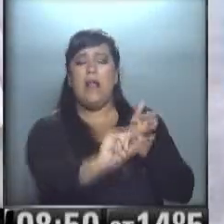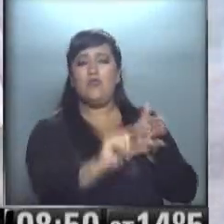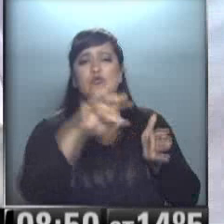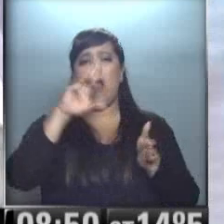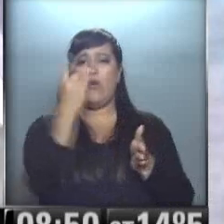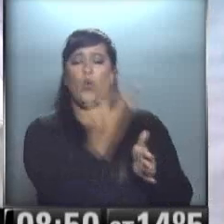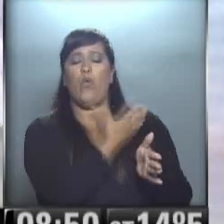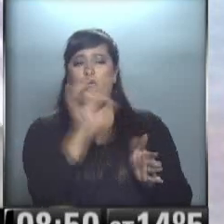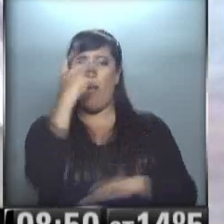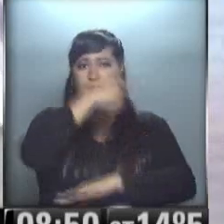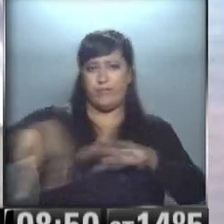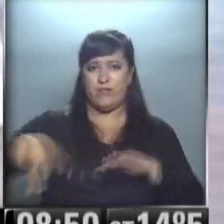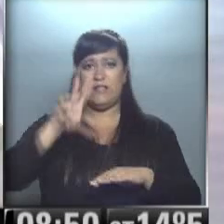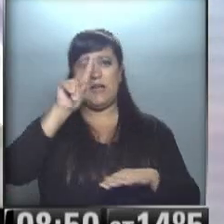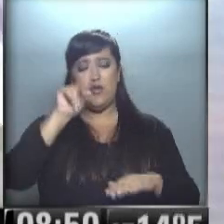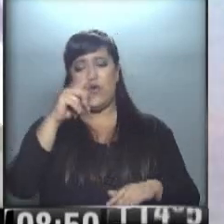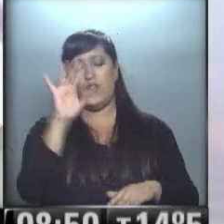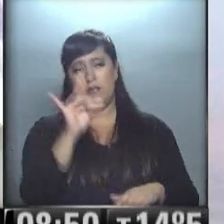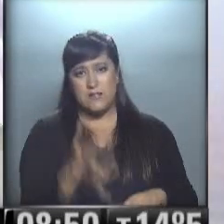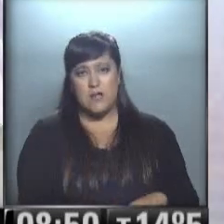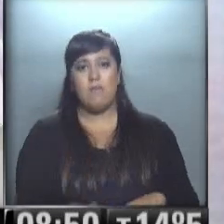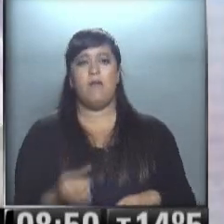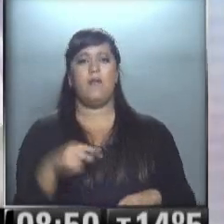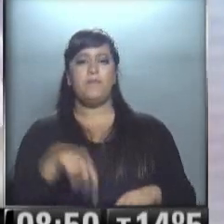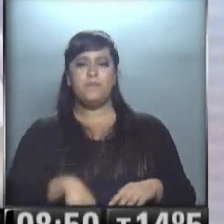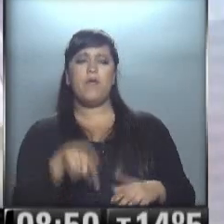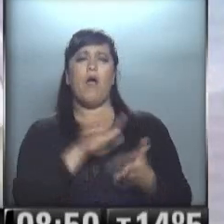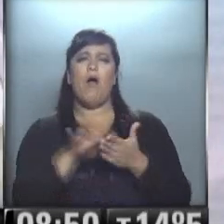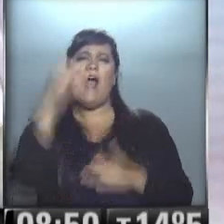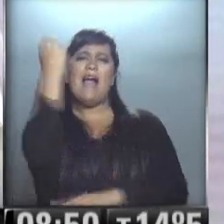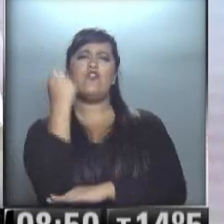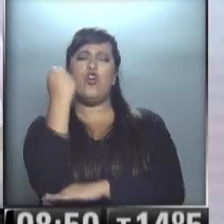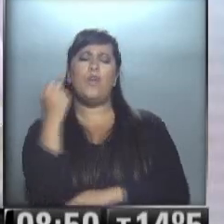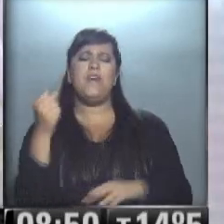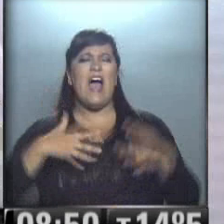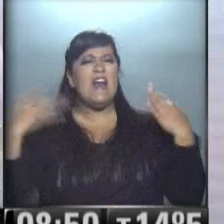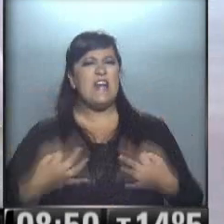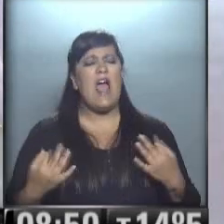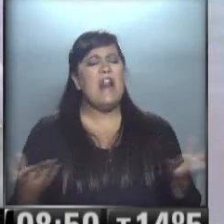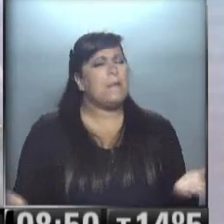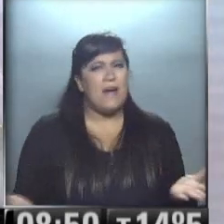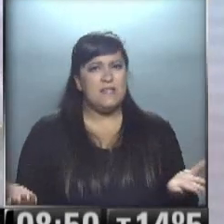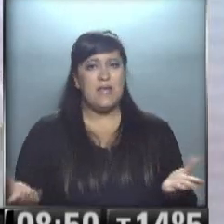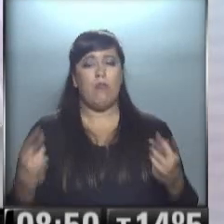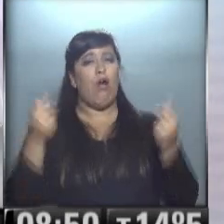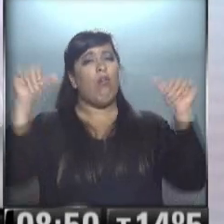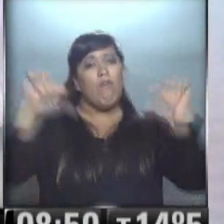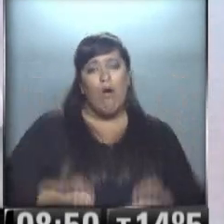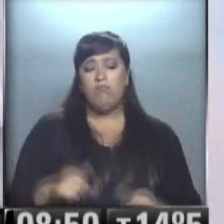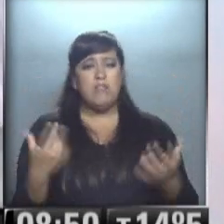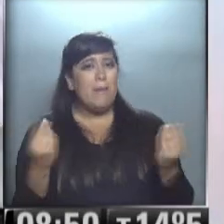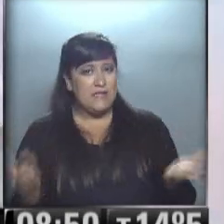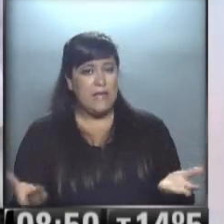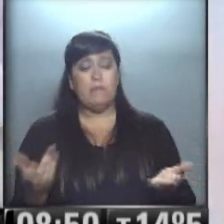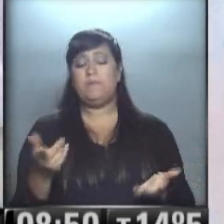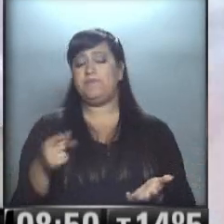Raúl y Cómo afecta esta nueva instancia a la economía real en realidad no hay un impacto directo sobre la economía real